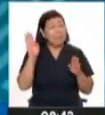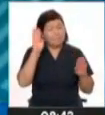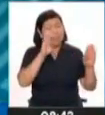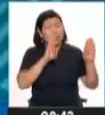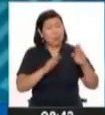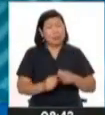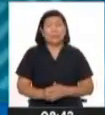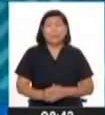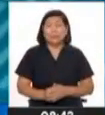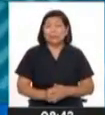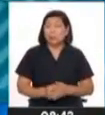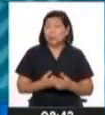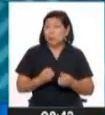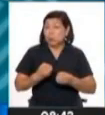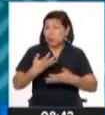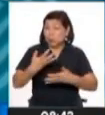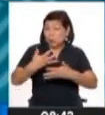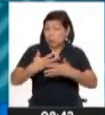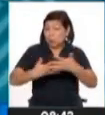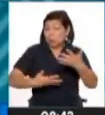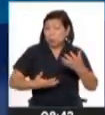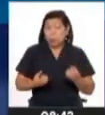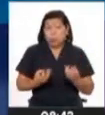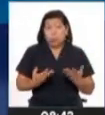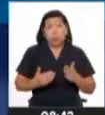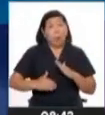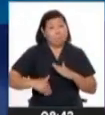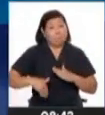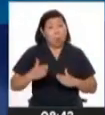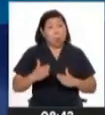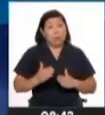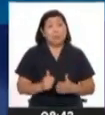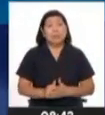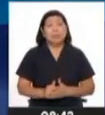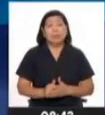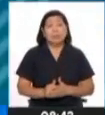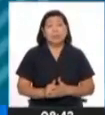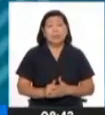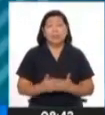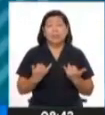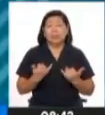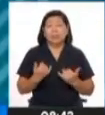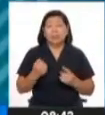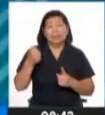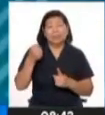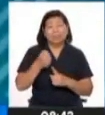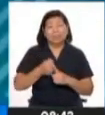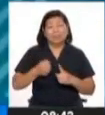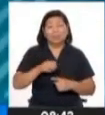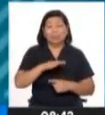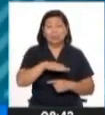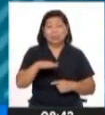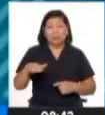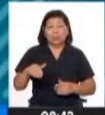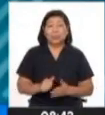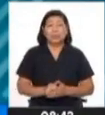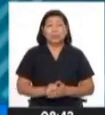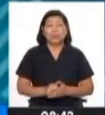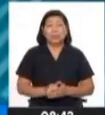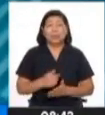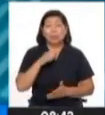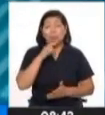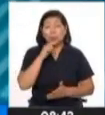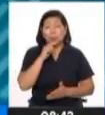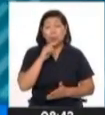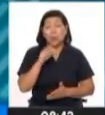que registra una tasa bastante alta en nuestro país, sobre todo. Estamos hablando de la violencia en menores de edad,